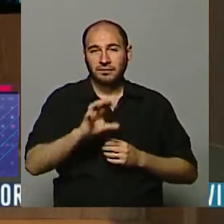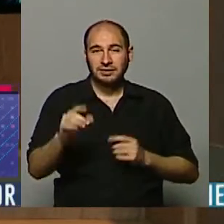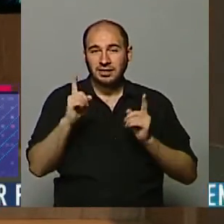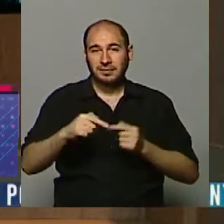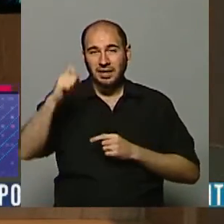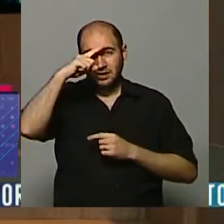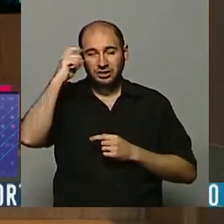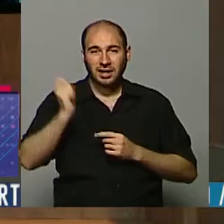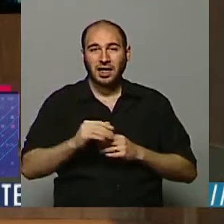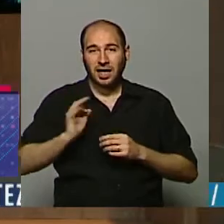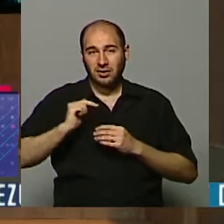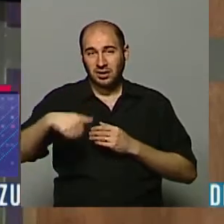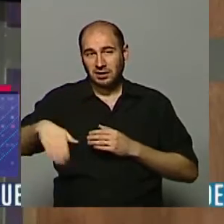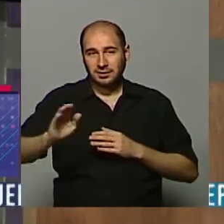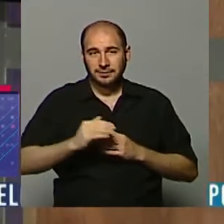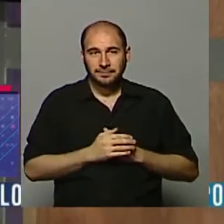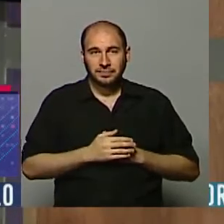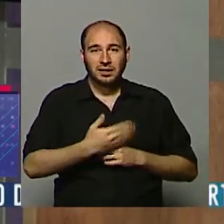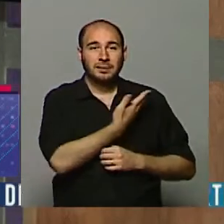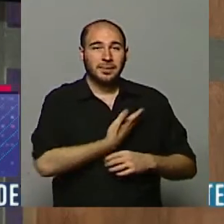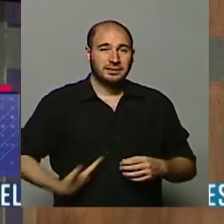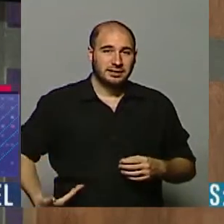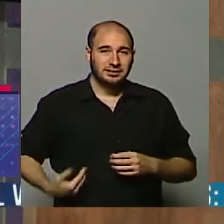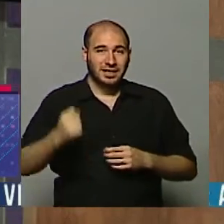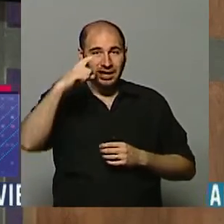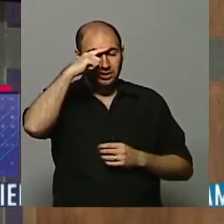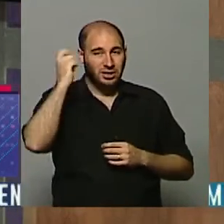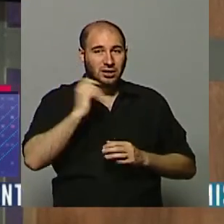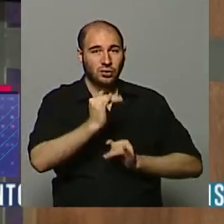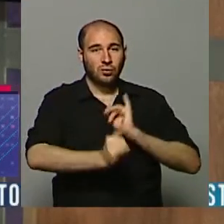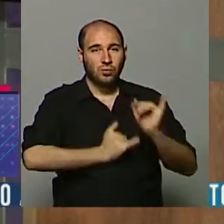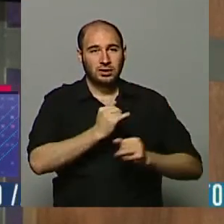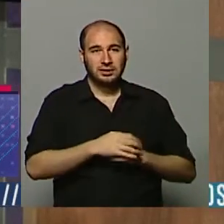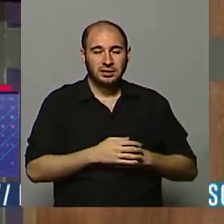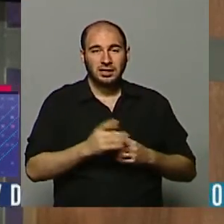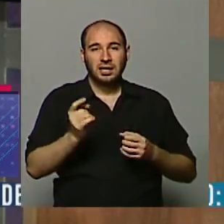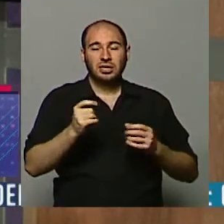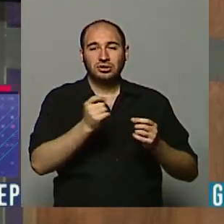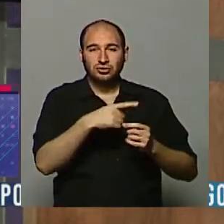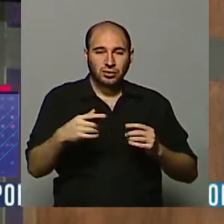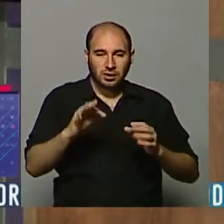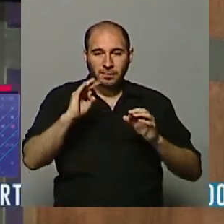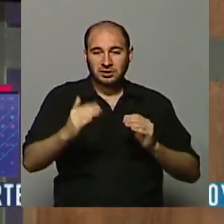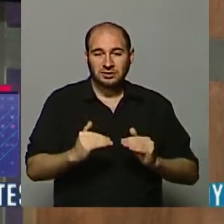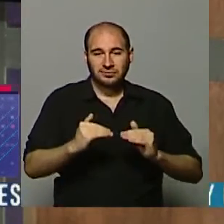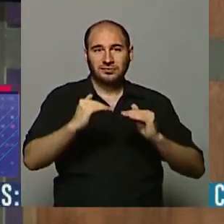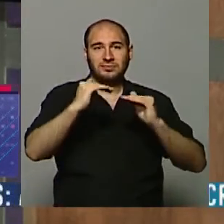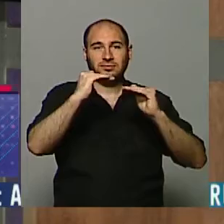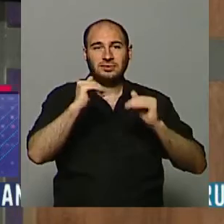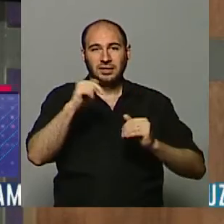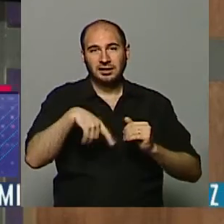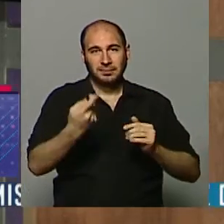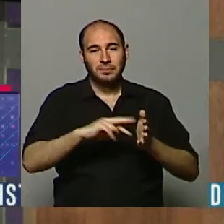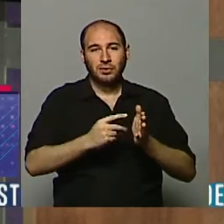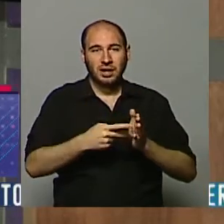incluso nacionales para este año? Bueno, el presidente de la Nación hablaba de que indexar los salarios en la economía terminaba generando